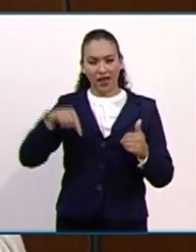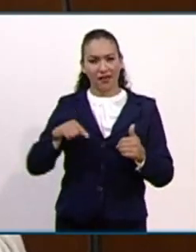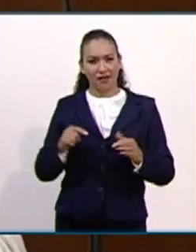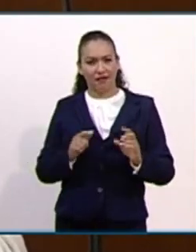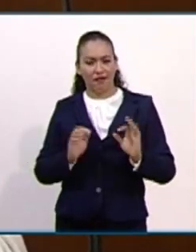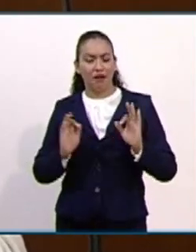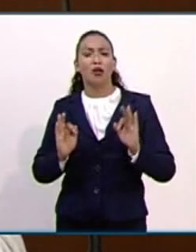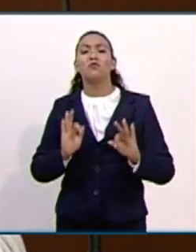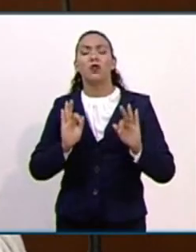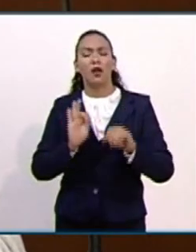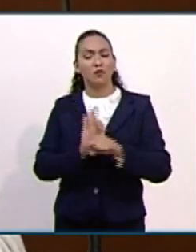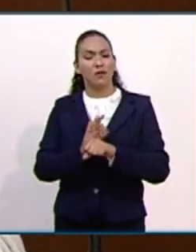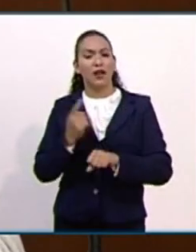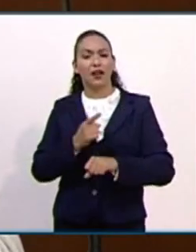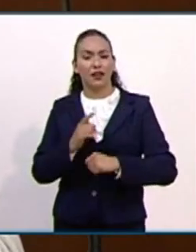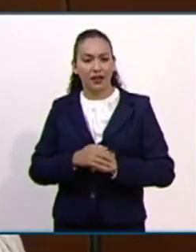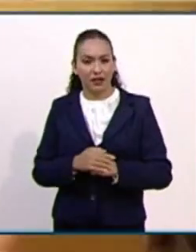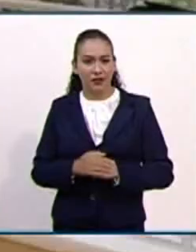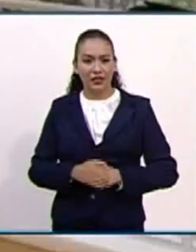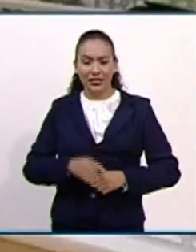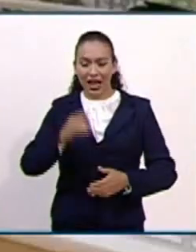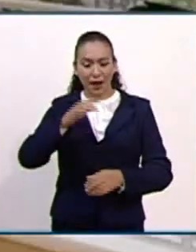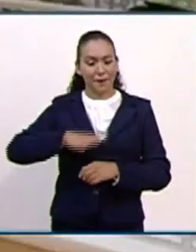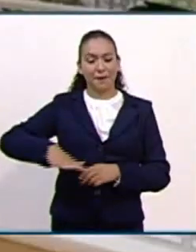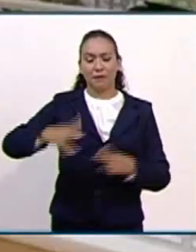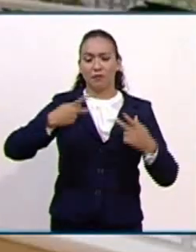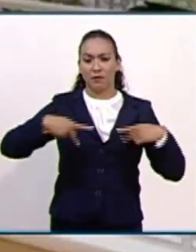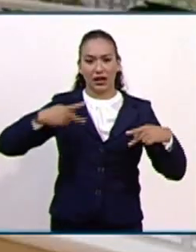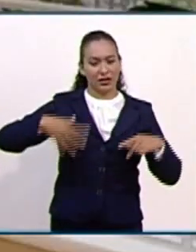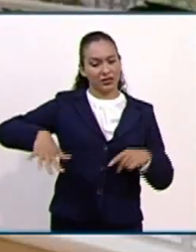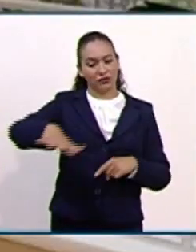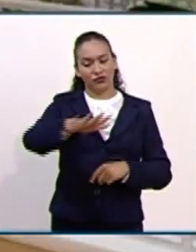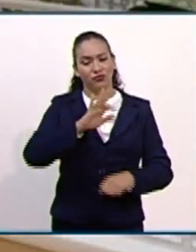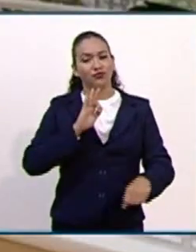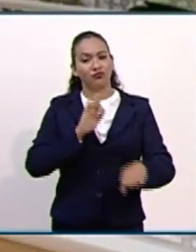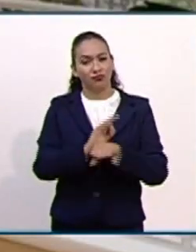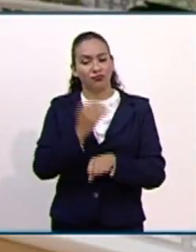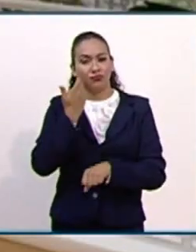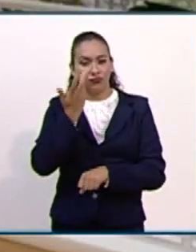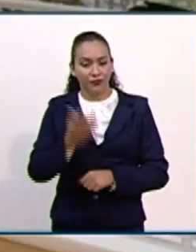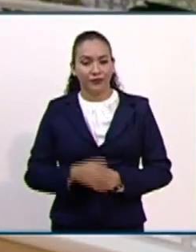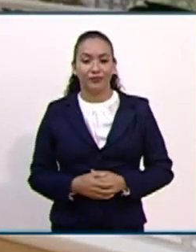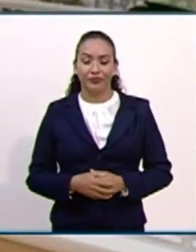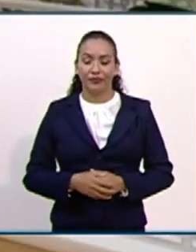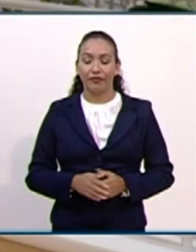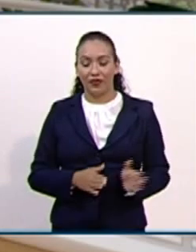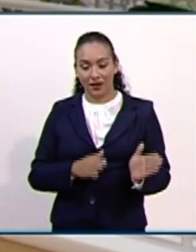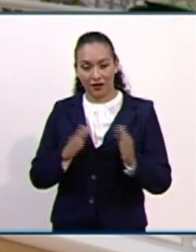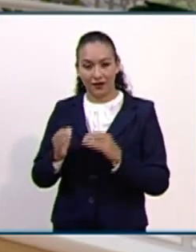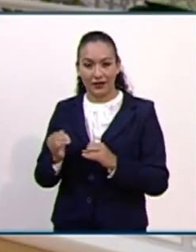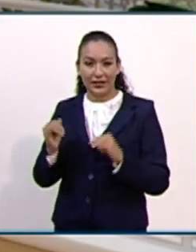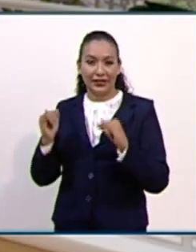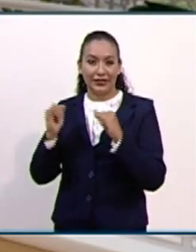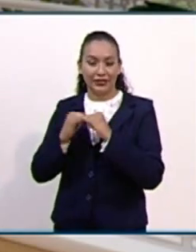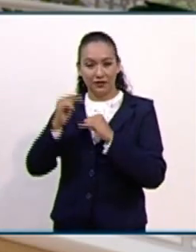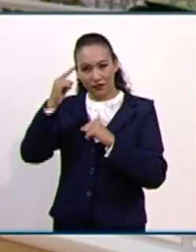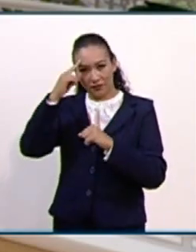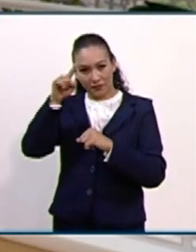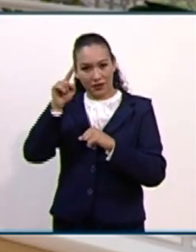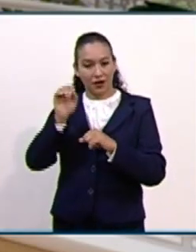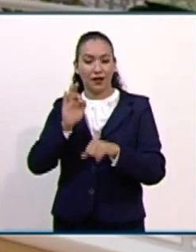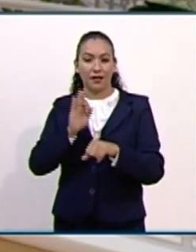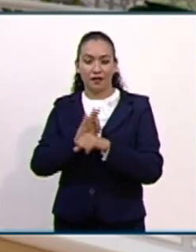una entidad netamente civil. La Unidad General de Conocimiento Científico y Derechos Humanos de la Suprema